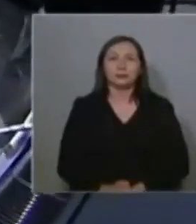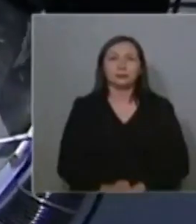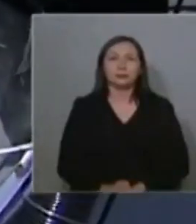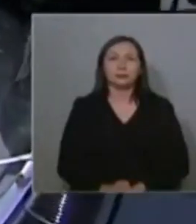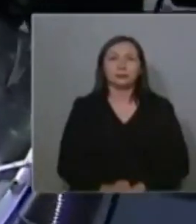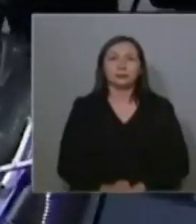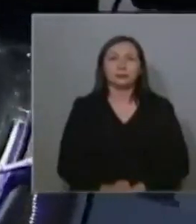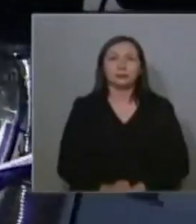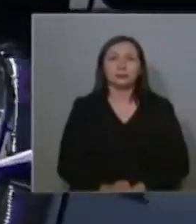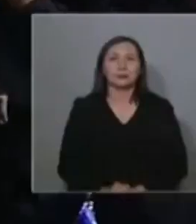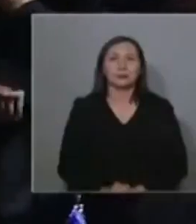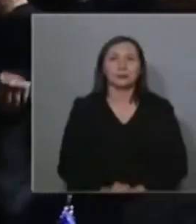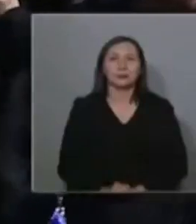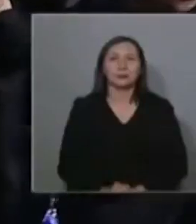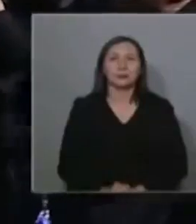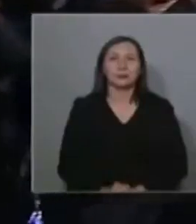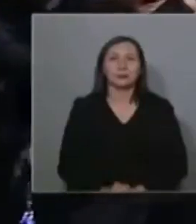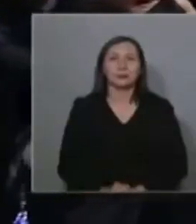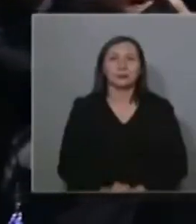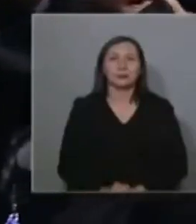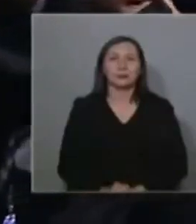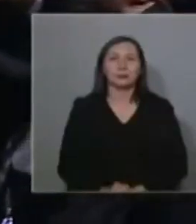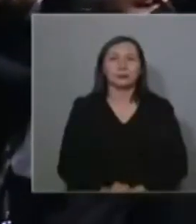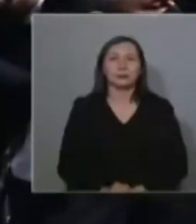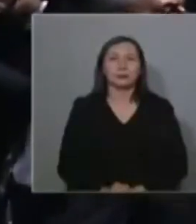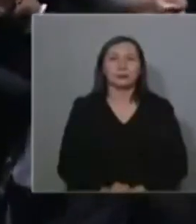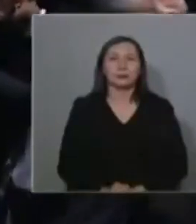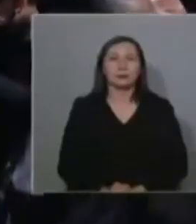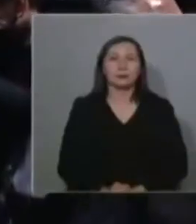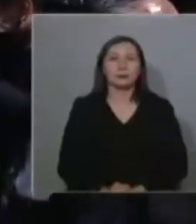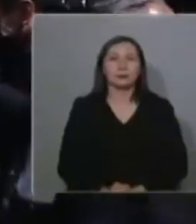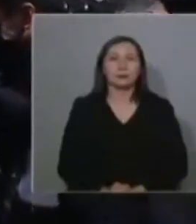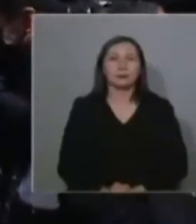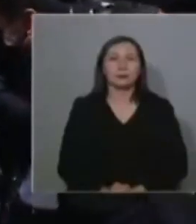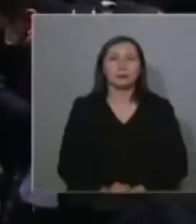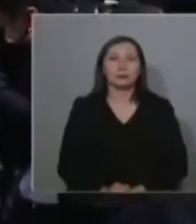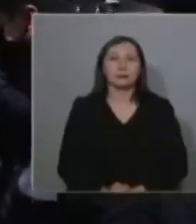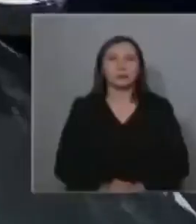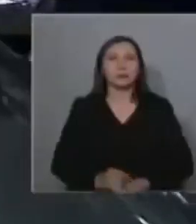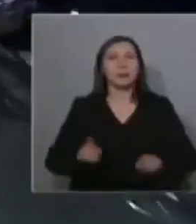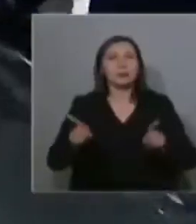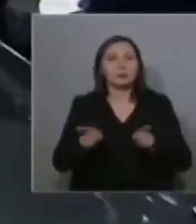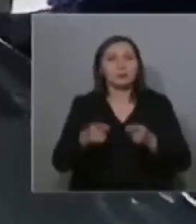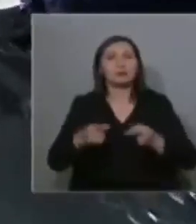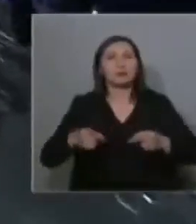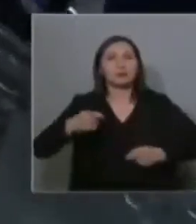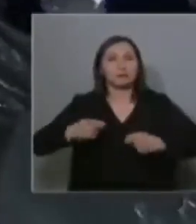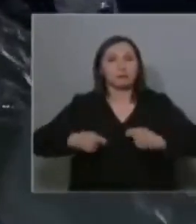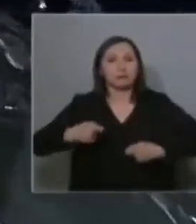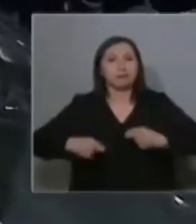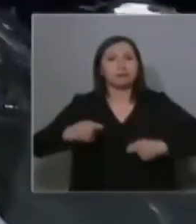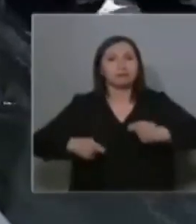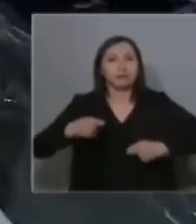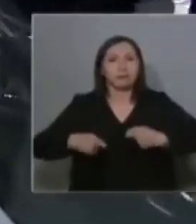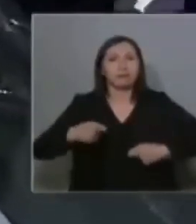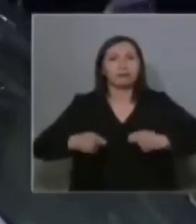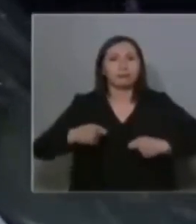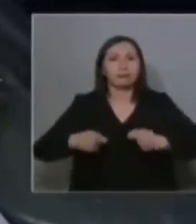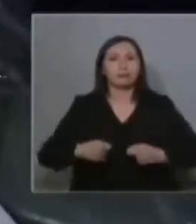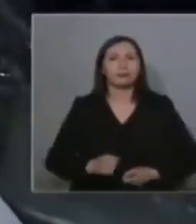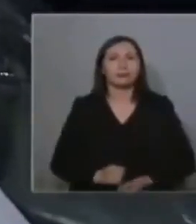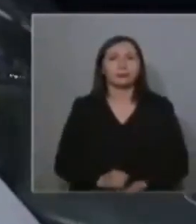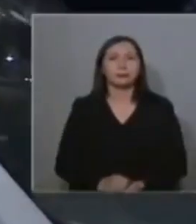tener. Por primera vez hay mayoría de ministras mujeres, 14 sobre un total de 24, y ubicadas además en puestos de